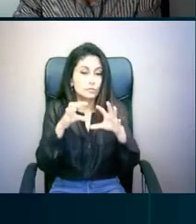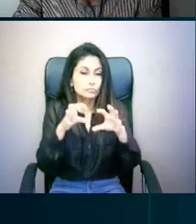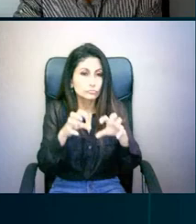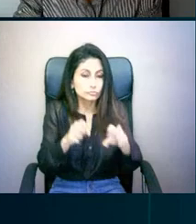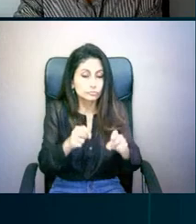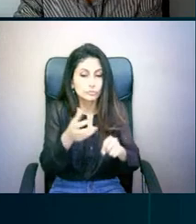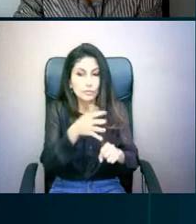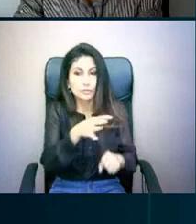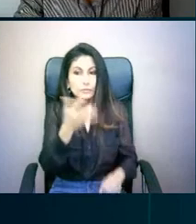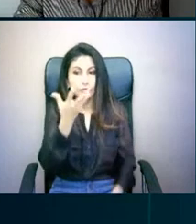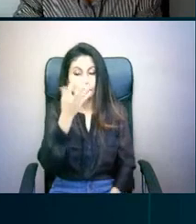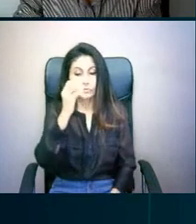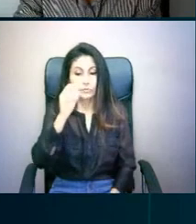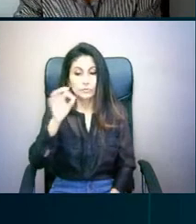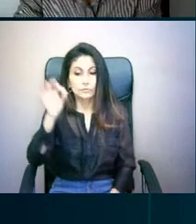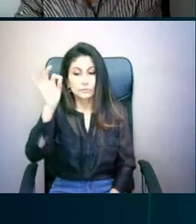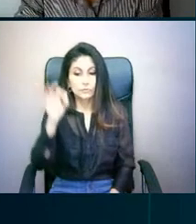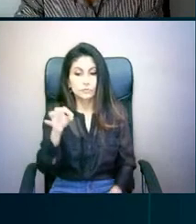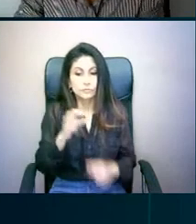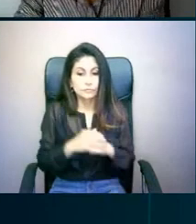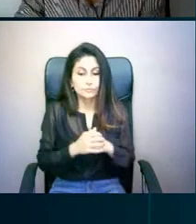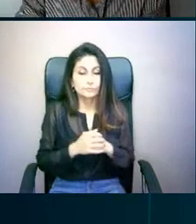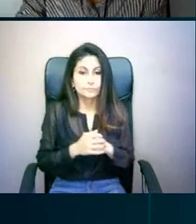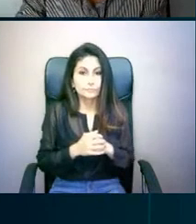del 50%, ¿cierto?